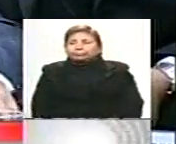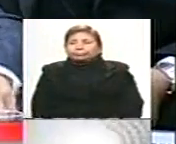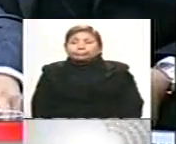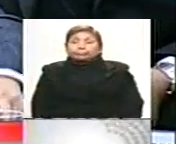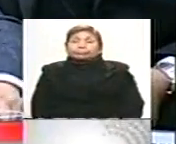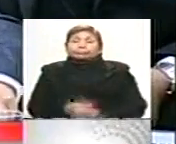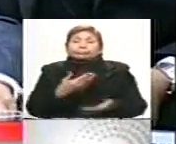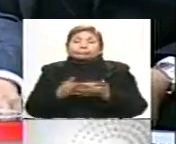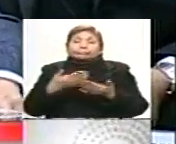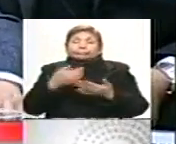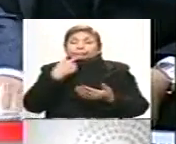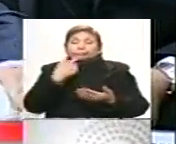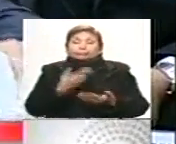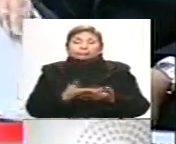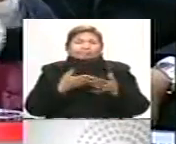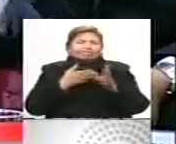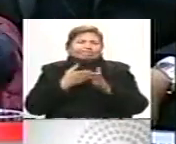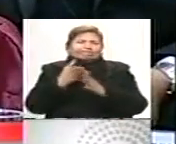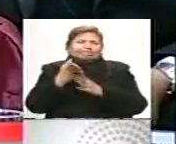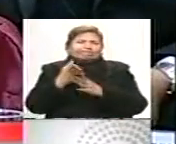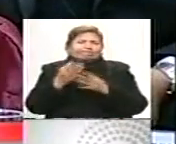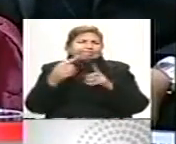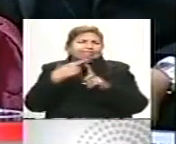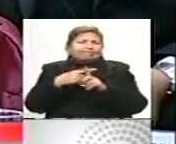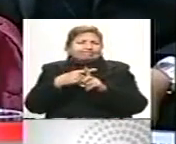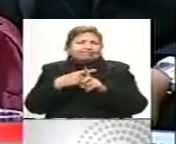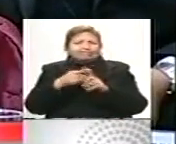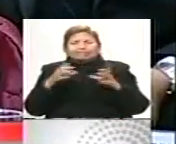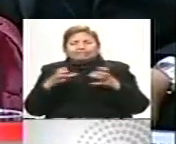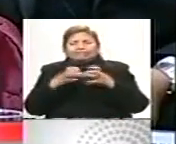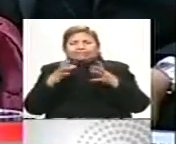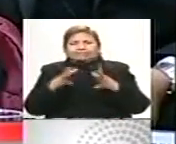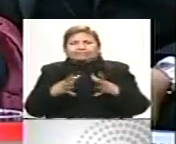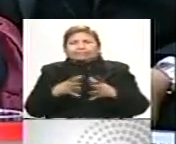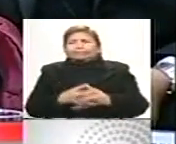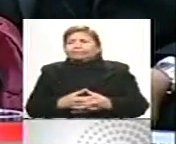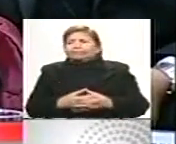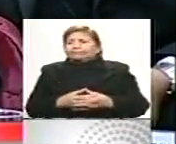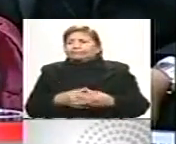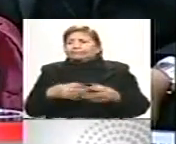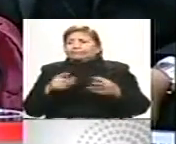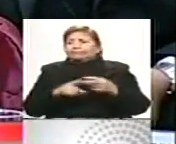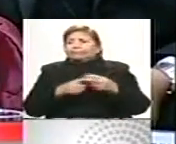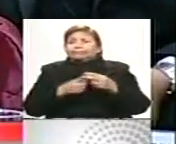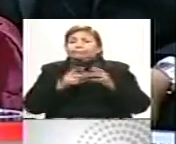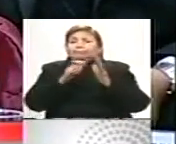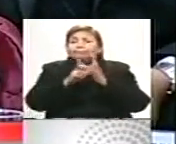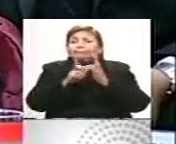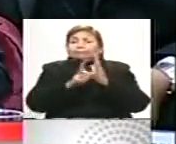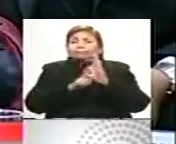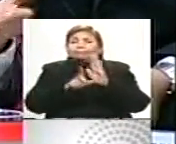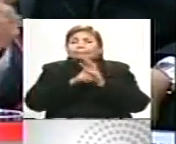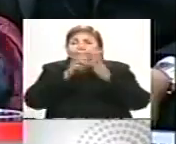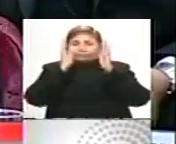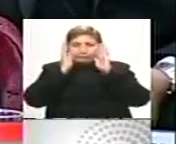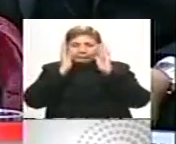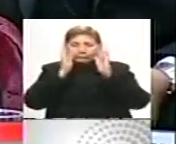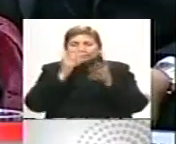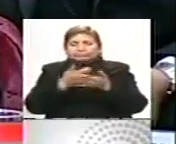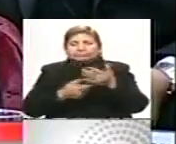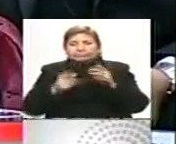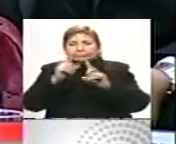Esto es, de una manera bastante sumaria, señores congresistas, la iniciativa legislativa, y quedo atento a las preguntas